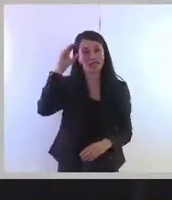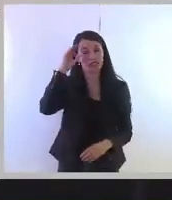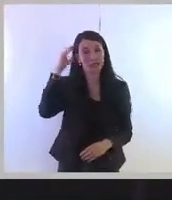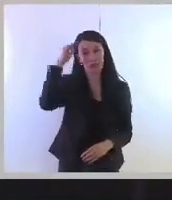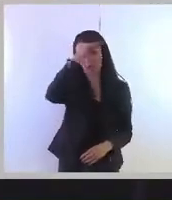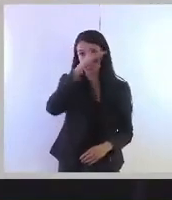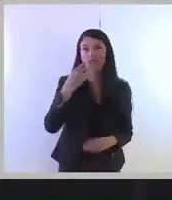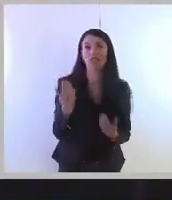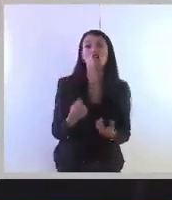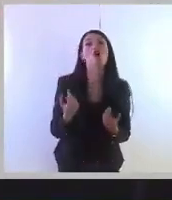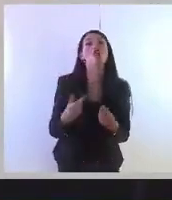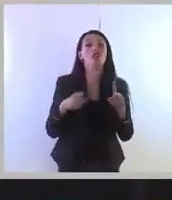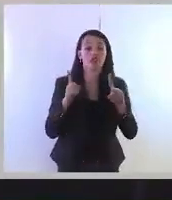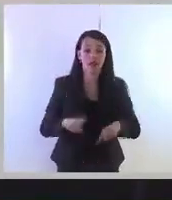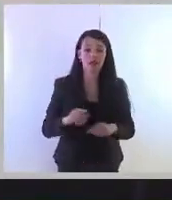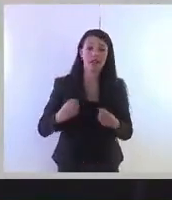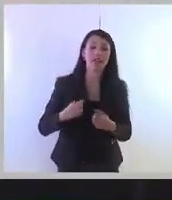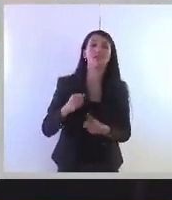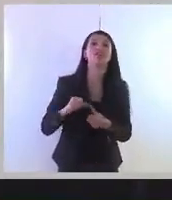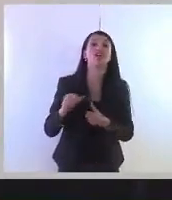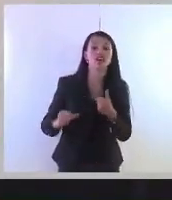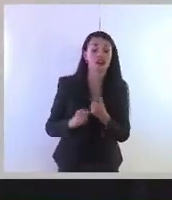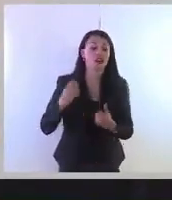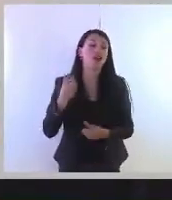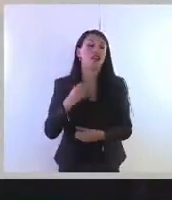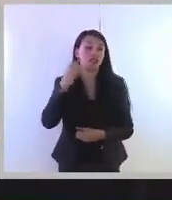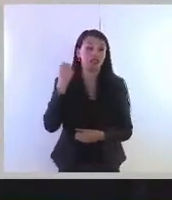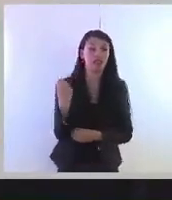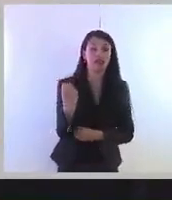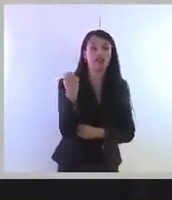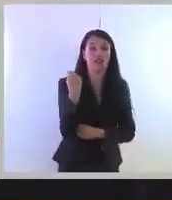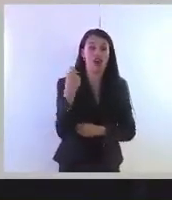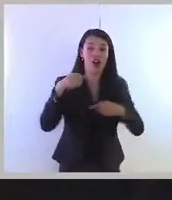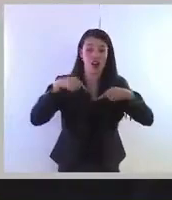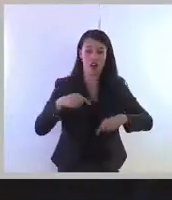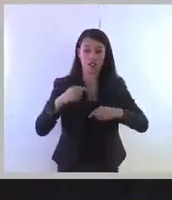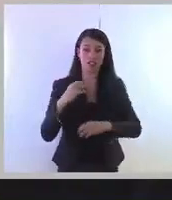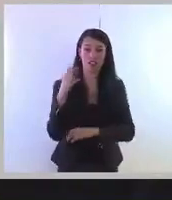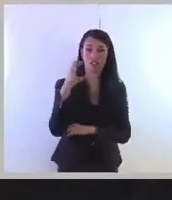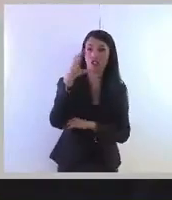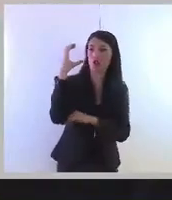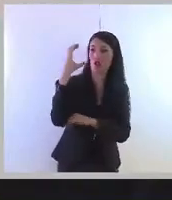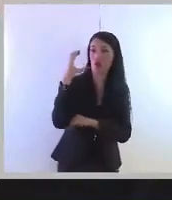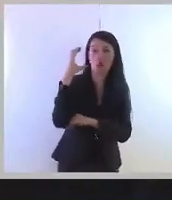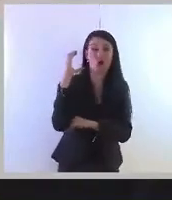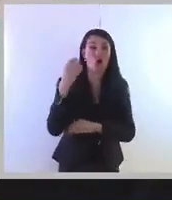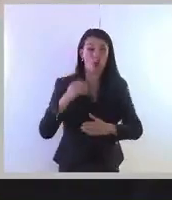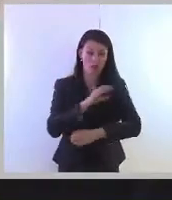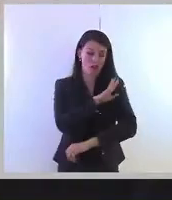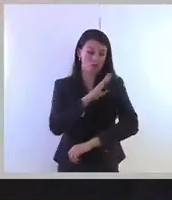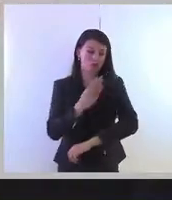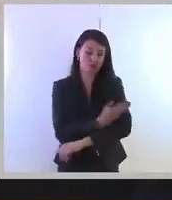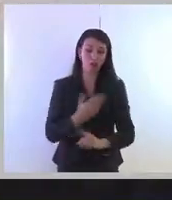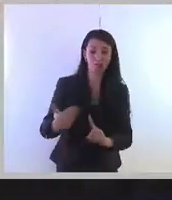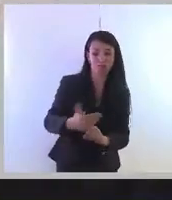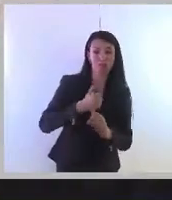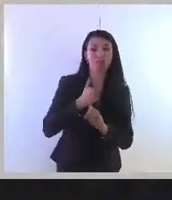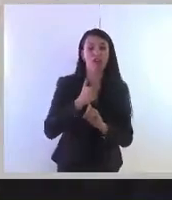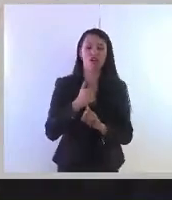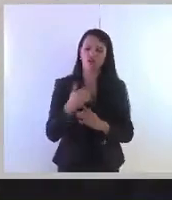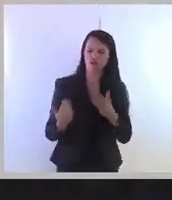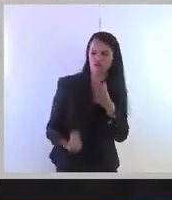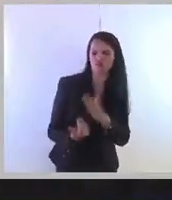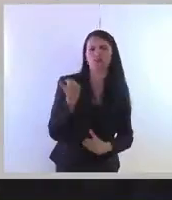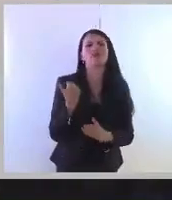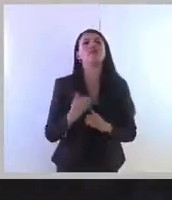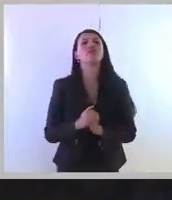Márquez, donde le hemos apostado en Colombia potencia para la vida. Y ahí hemos